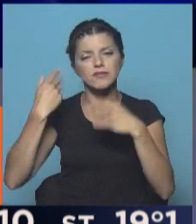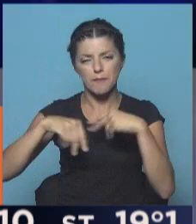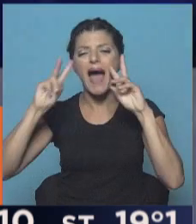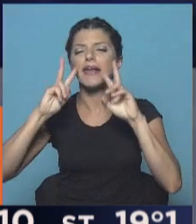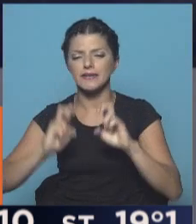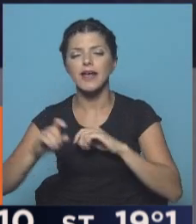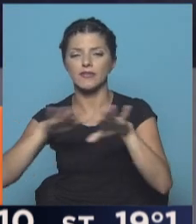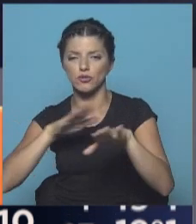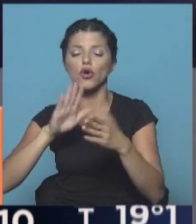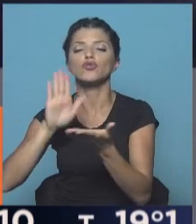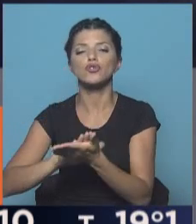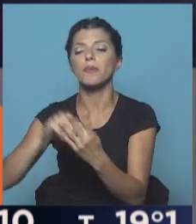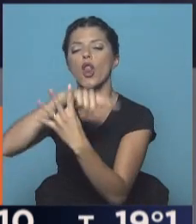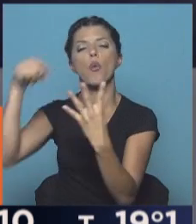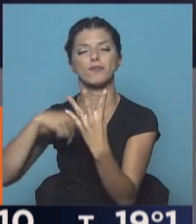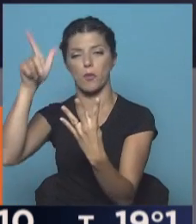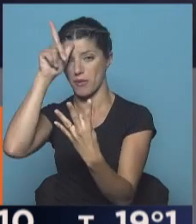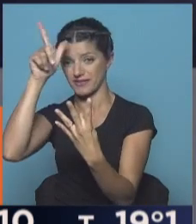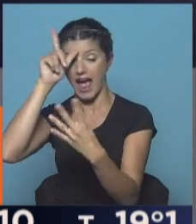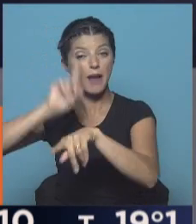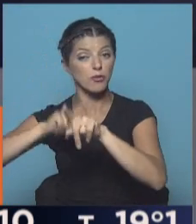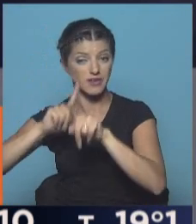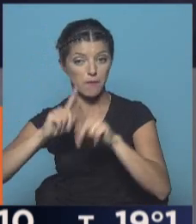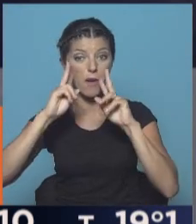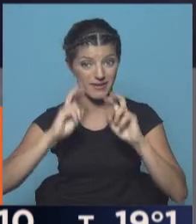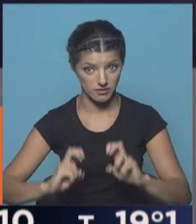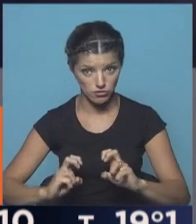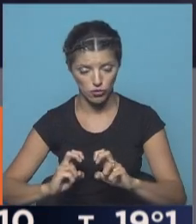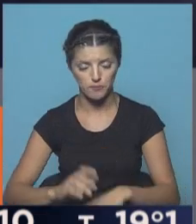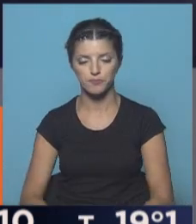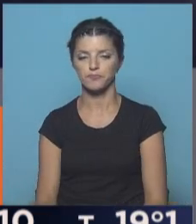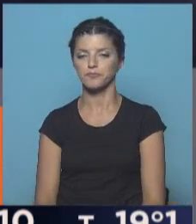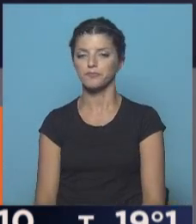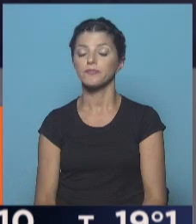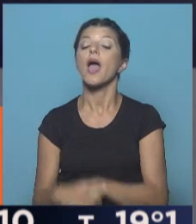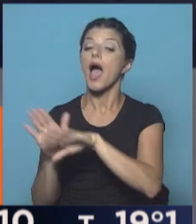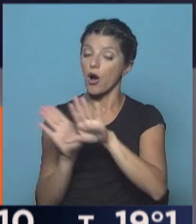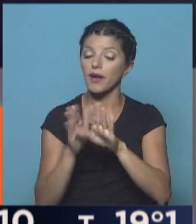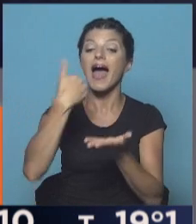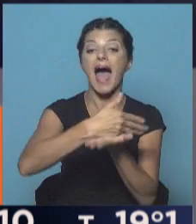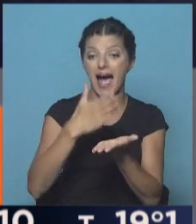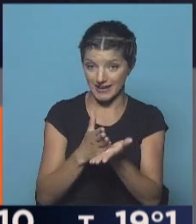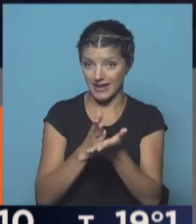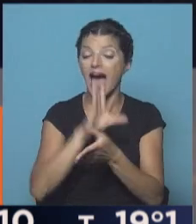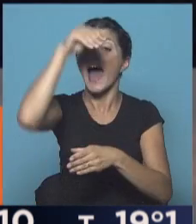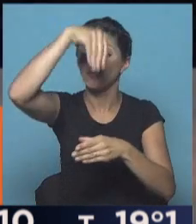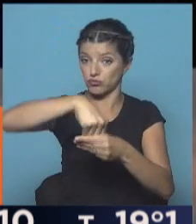en relación al protocolo aplicado durante el operativo. Finalmente, por su lado, el Área de Asuntos Internos de la